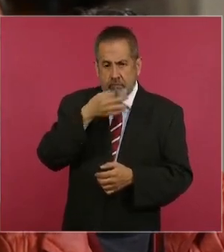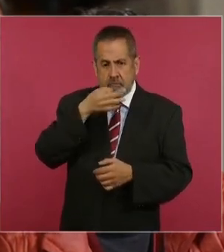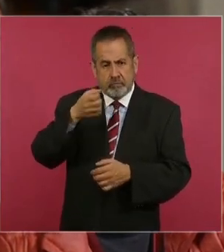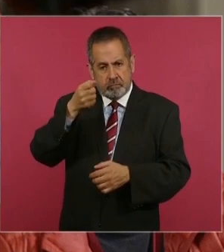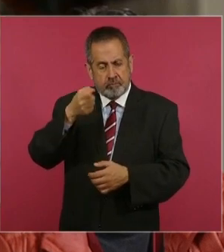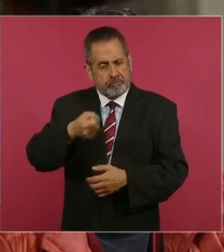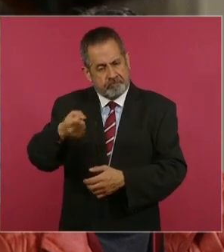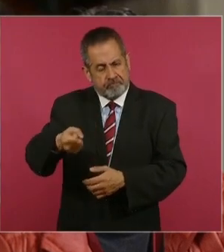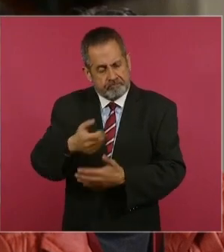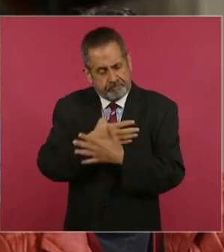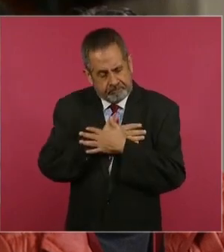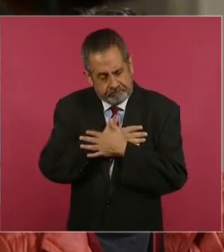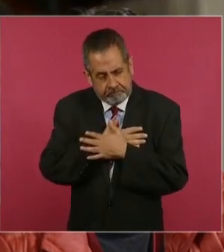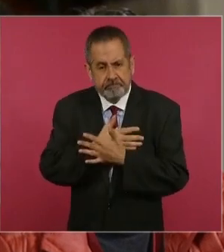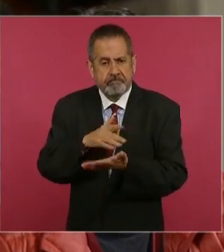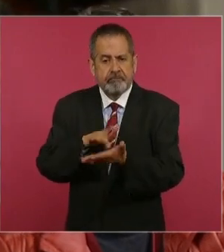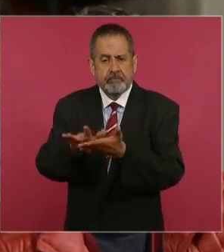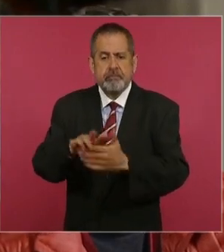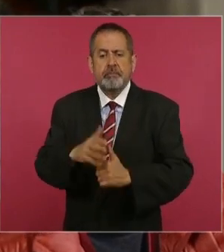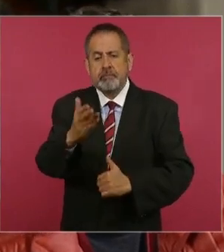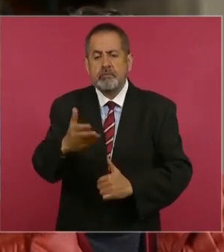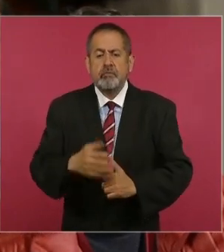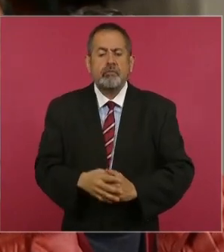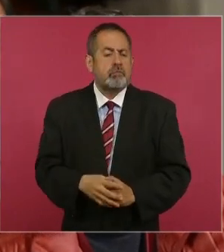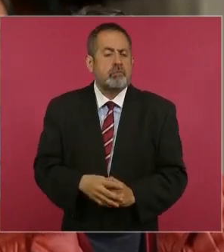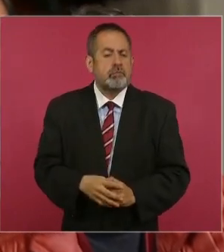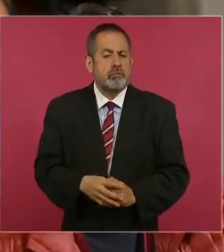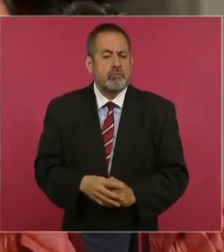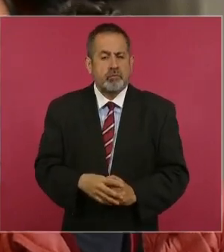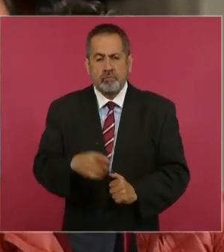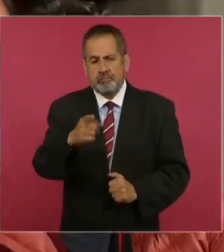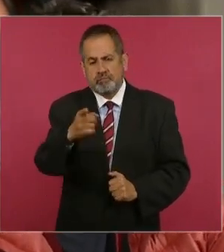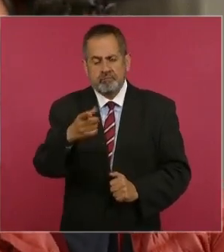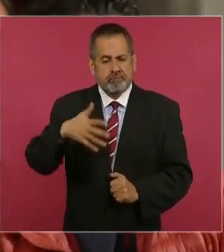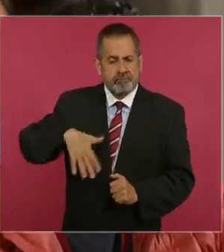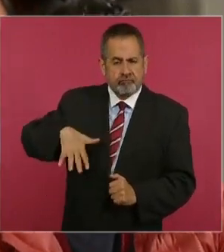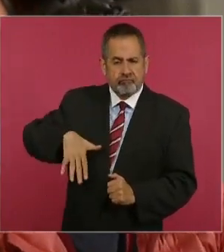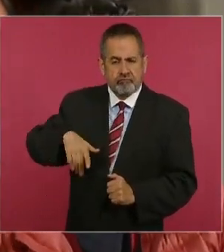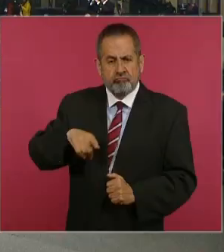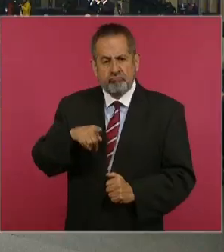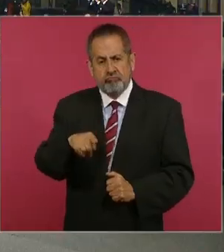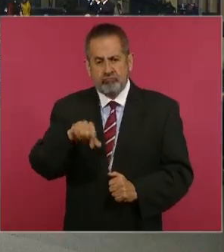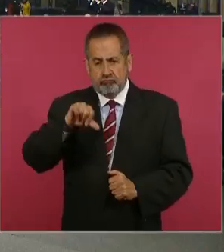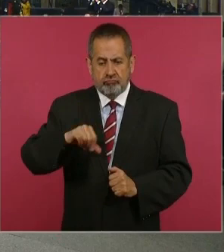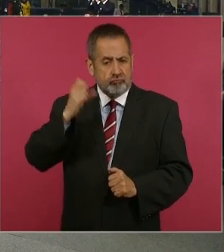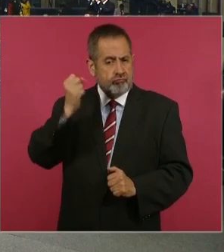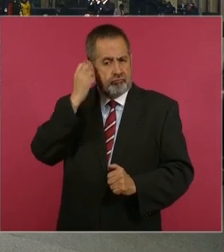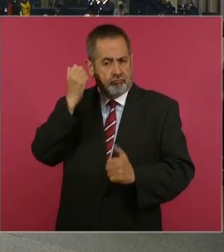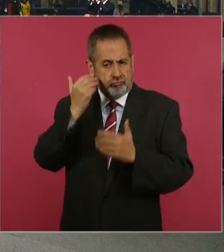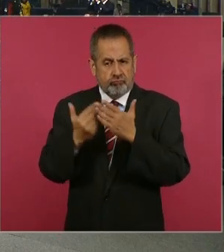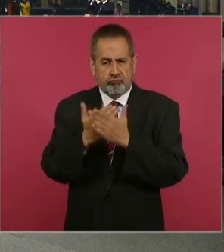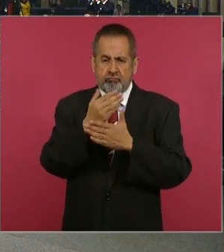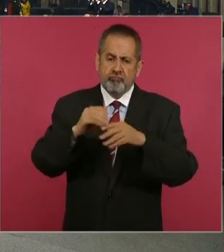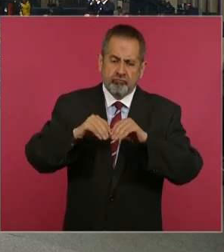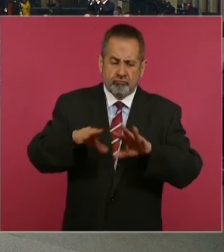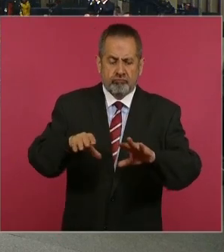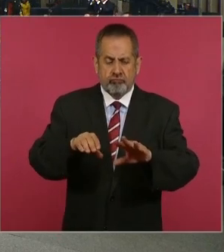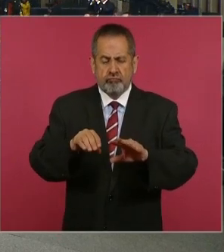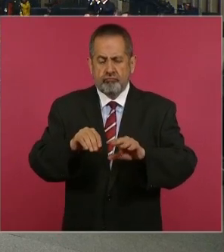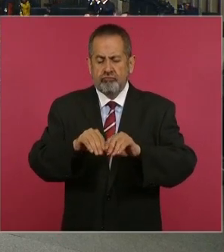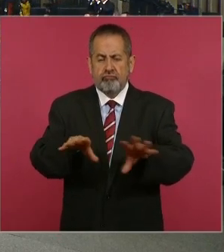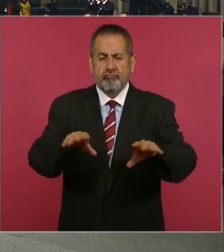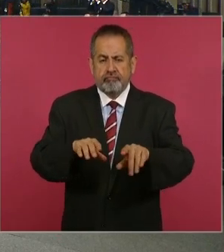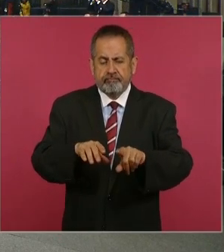toda mi solidaridad y bueno presidente usted acaba de iniciar también esta mañanera Pues